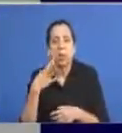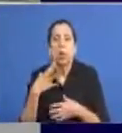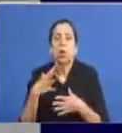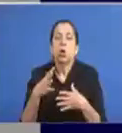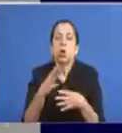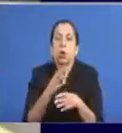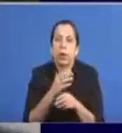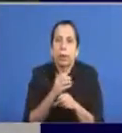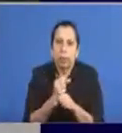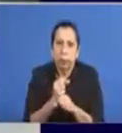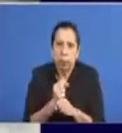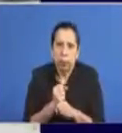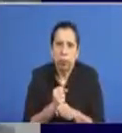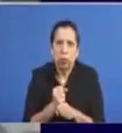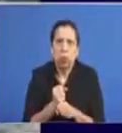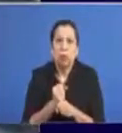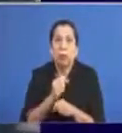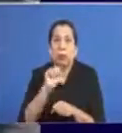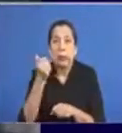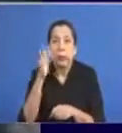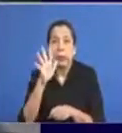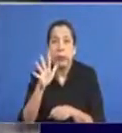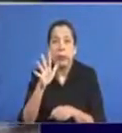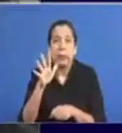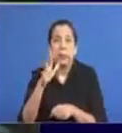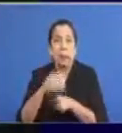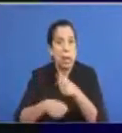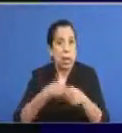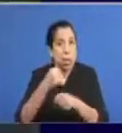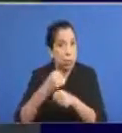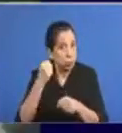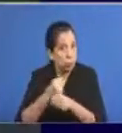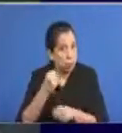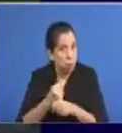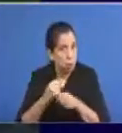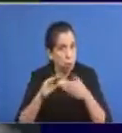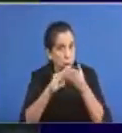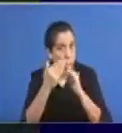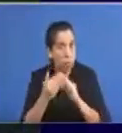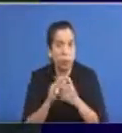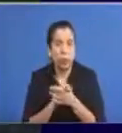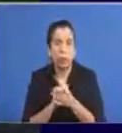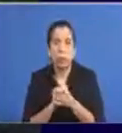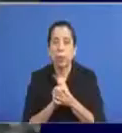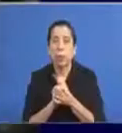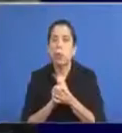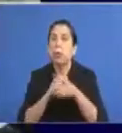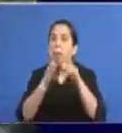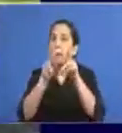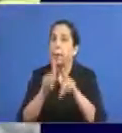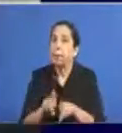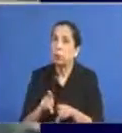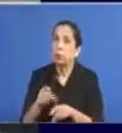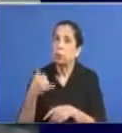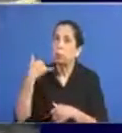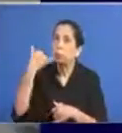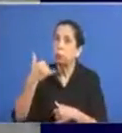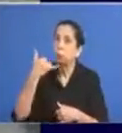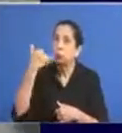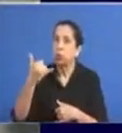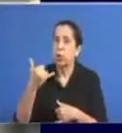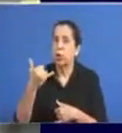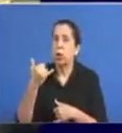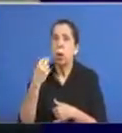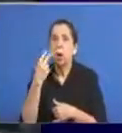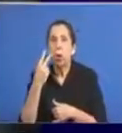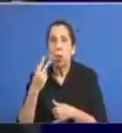aproximadamente 15 años, trabajando directamente con la comunidad, es que la gente nos llama cuando encuentra, por ejemplo,